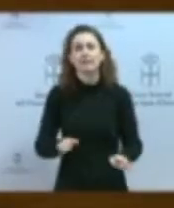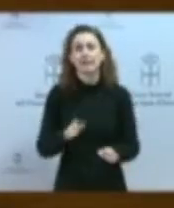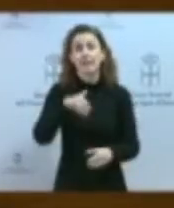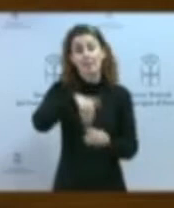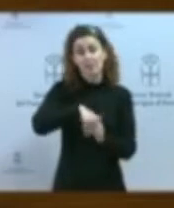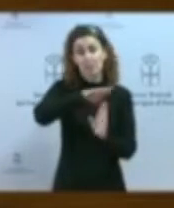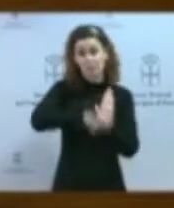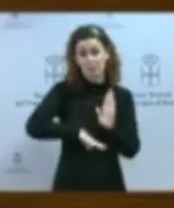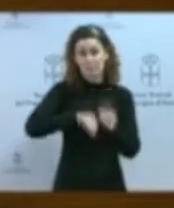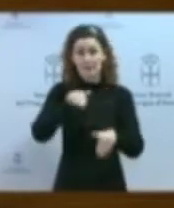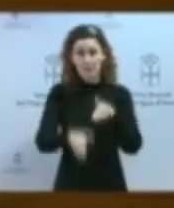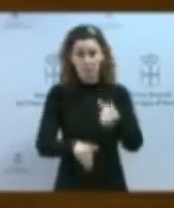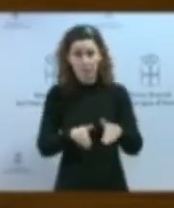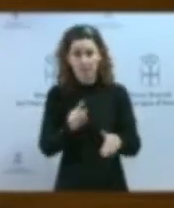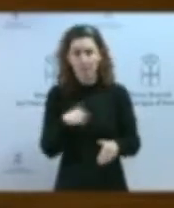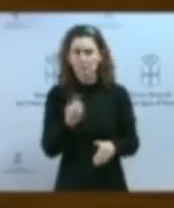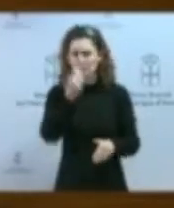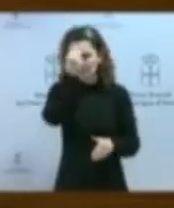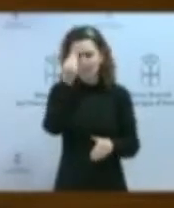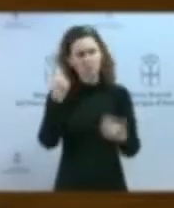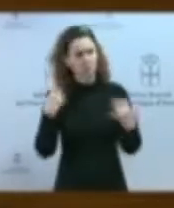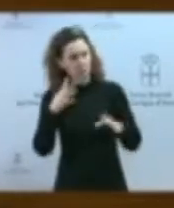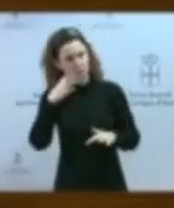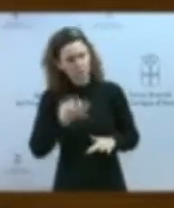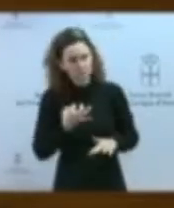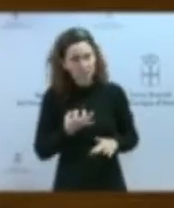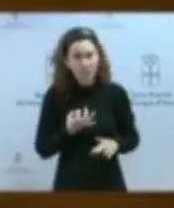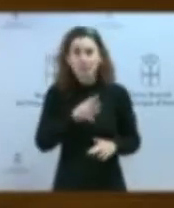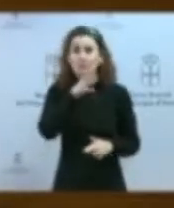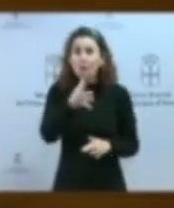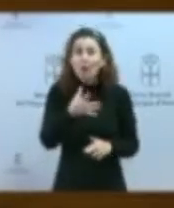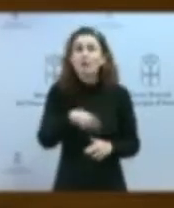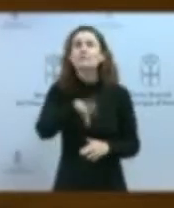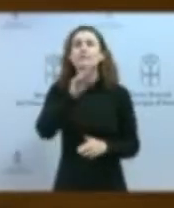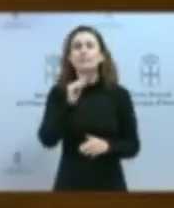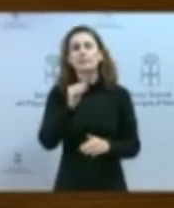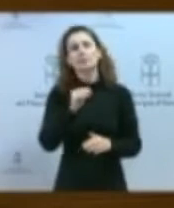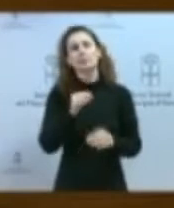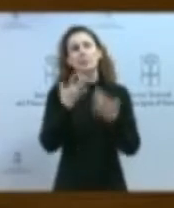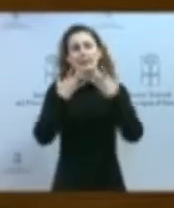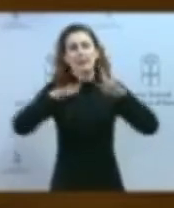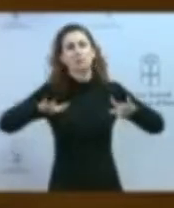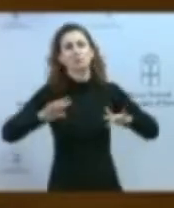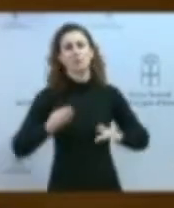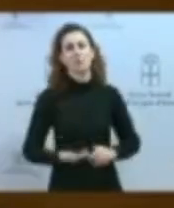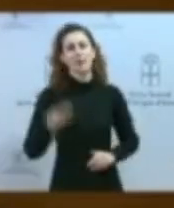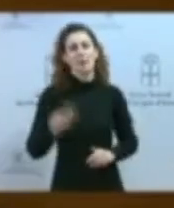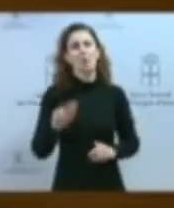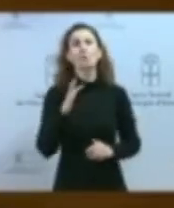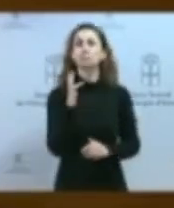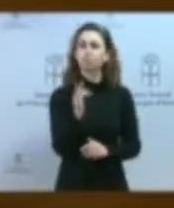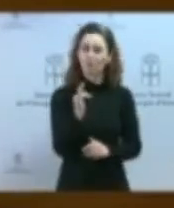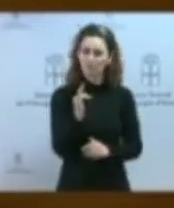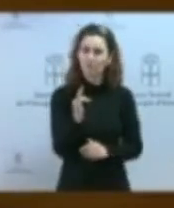peligroso, porque pone el entendimiento como un valor neutro, positivo en todos los casos, que no está plasmado luego en contenidos